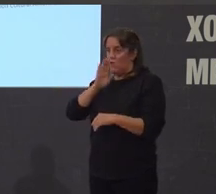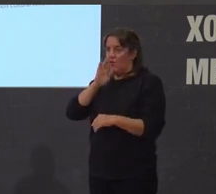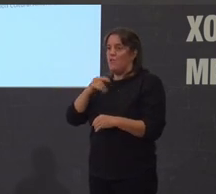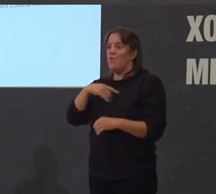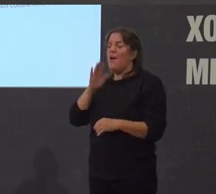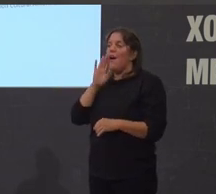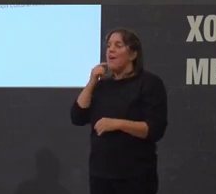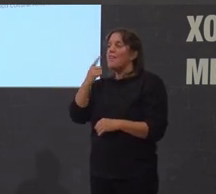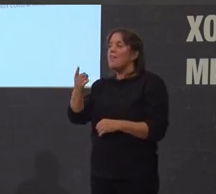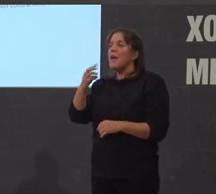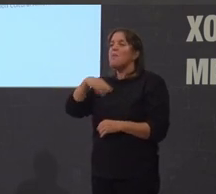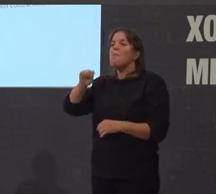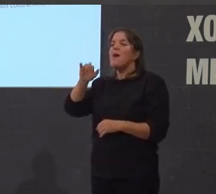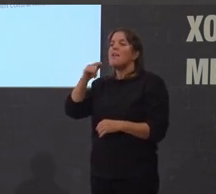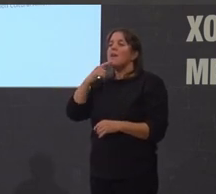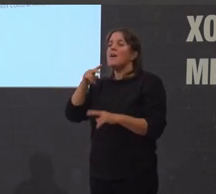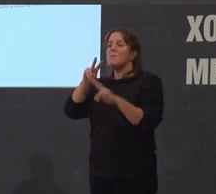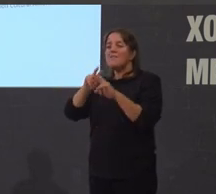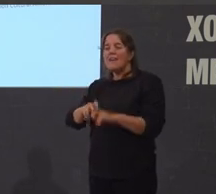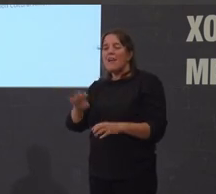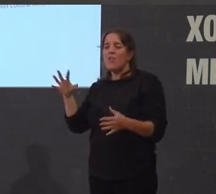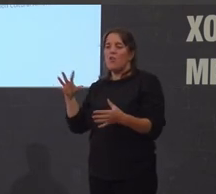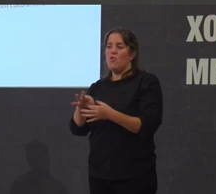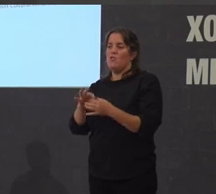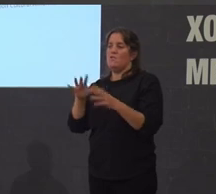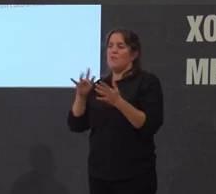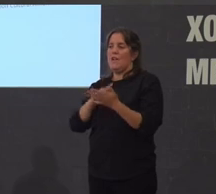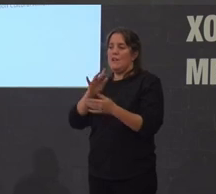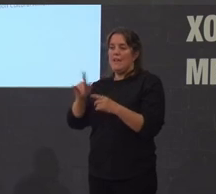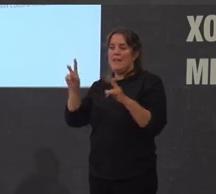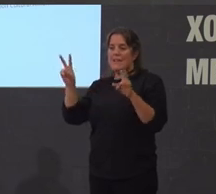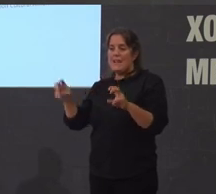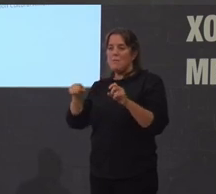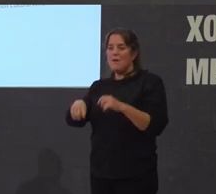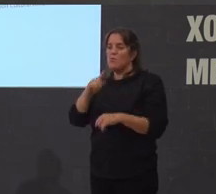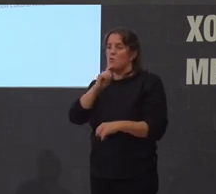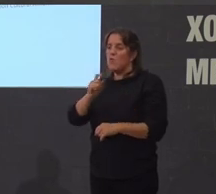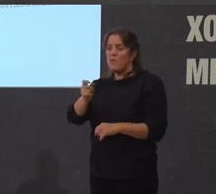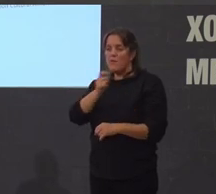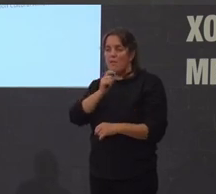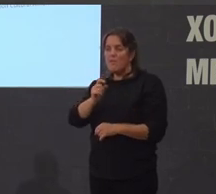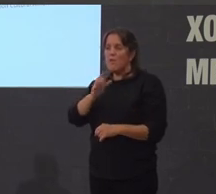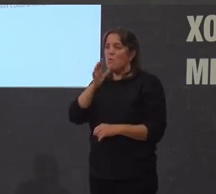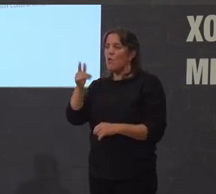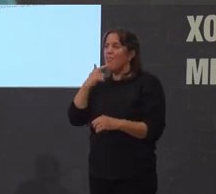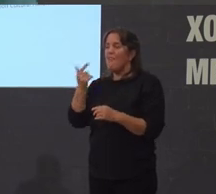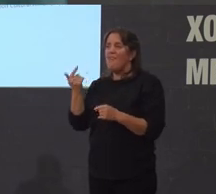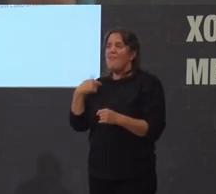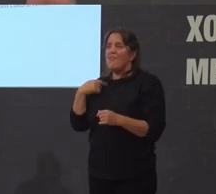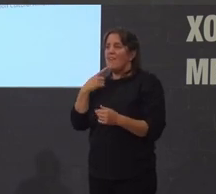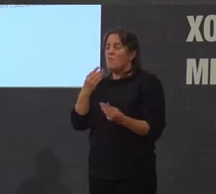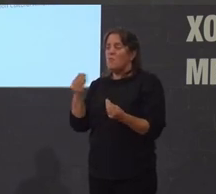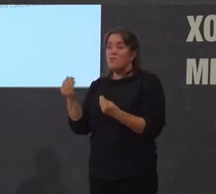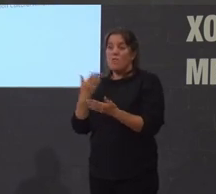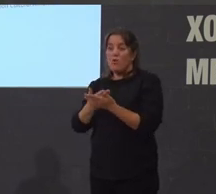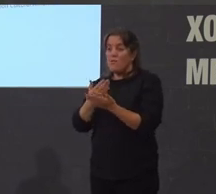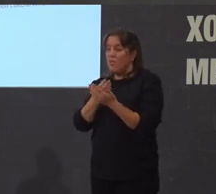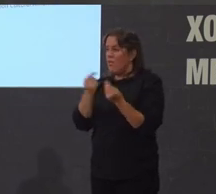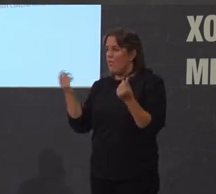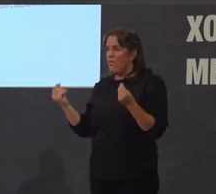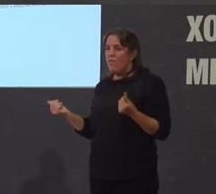maría la investigación en este campo es difícil fundamentalmente por la desaparición de mucha documentación